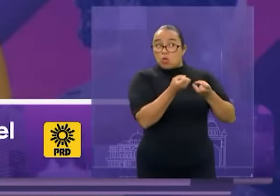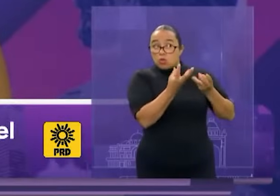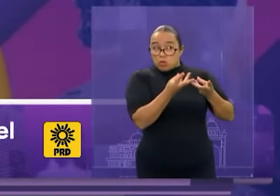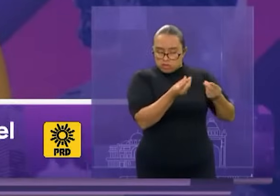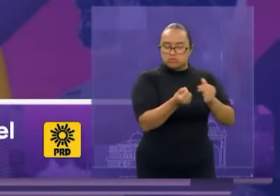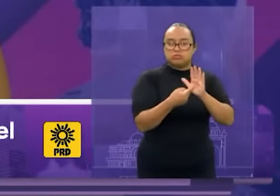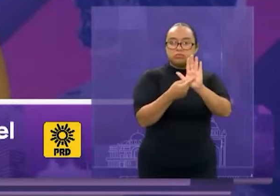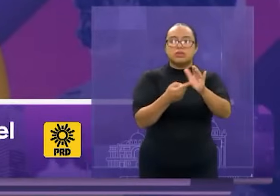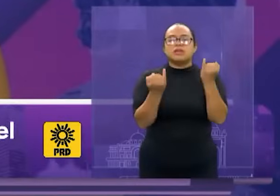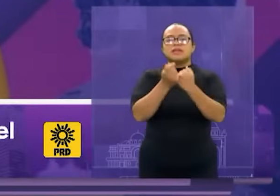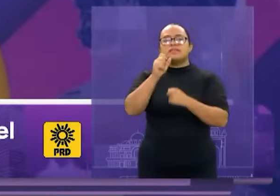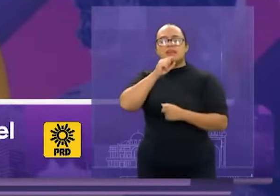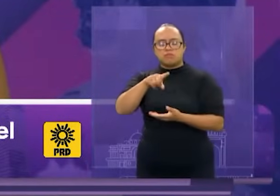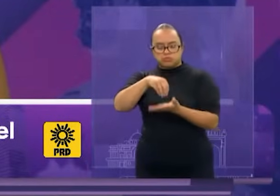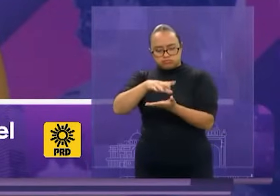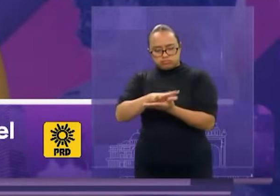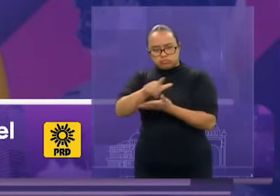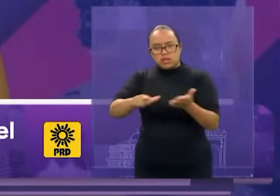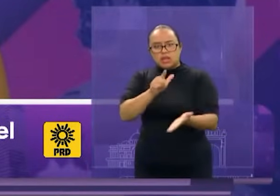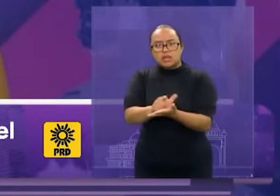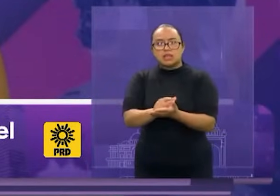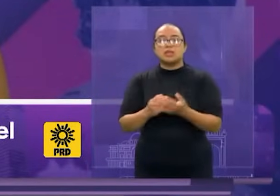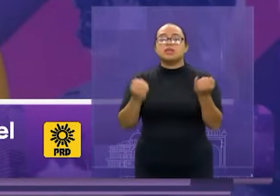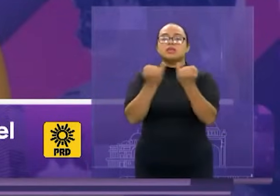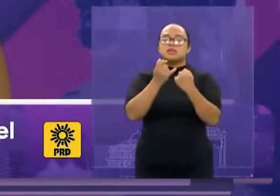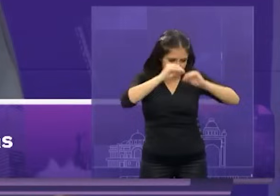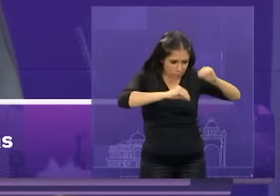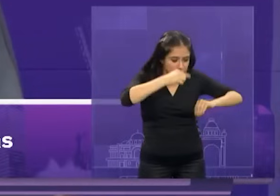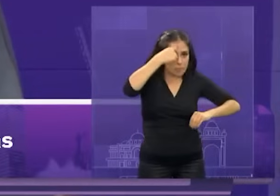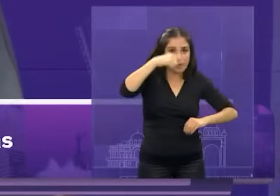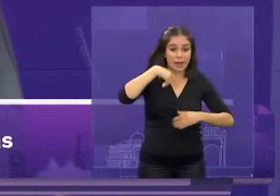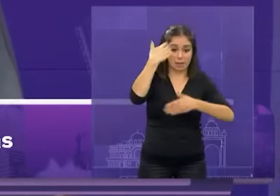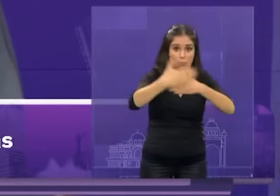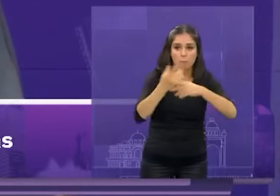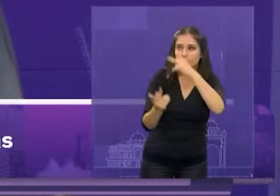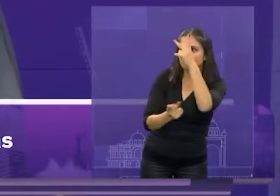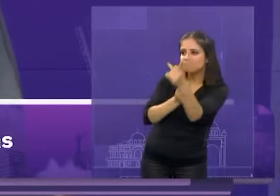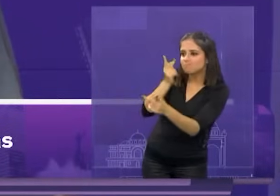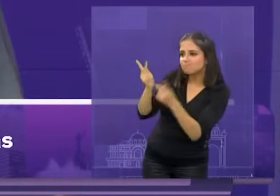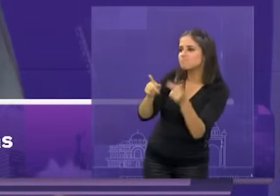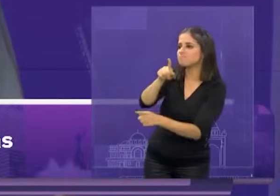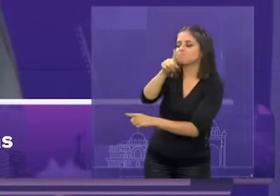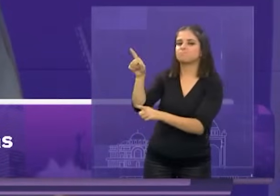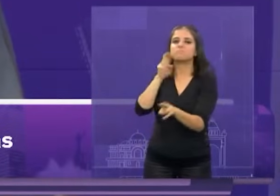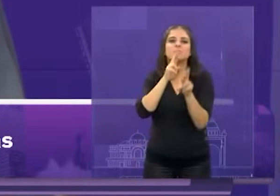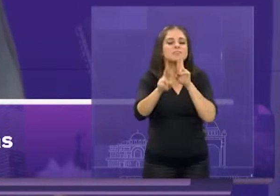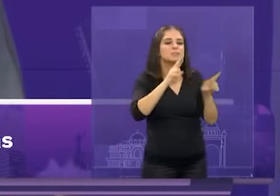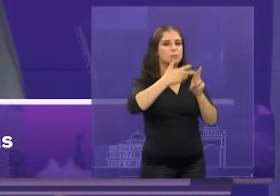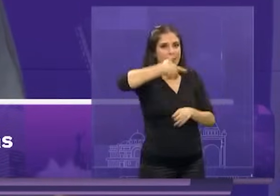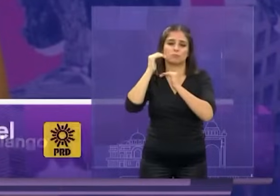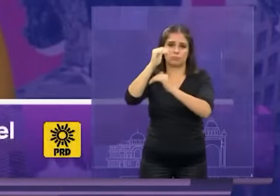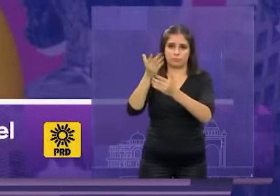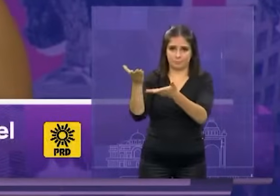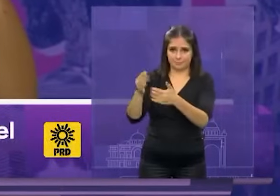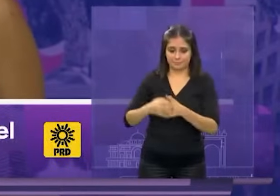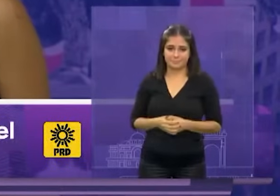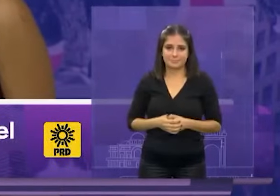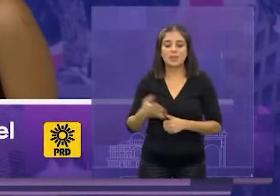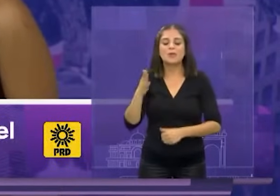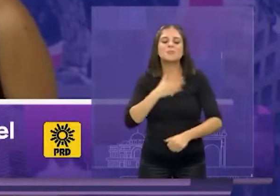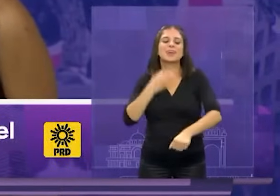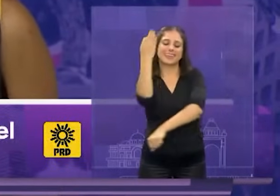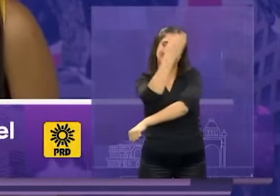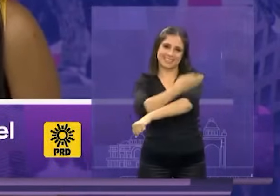desde el inicio de su intervención sin embargo fue durante la discusión del tema transparencia y buen gobierno cuando quedó completamente en